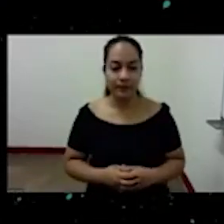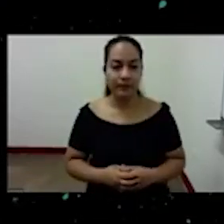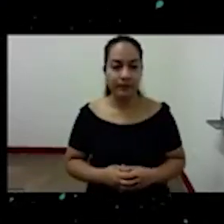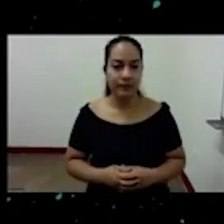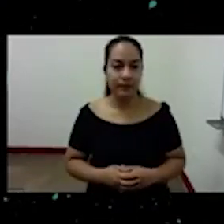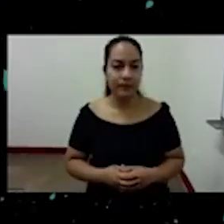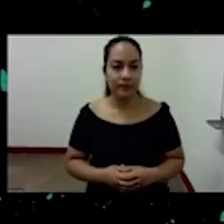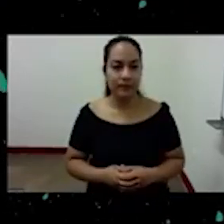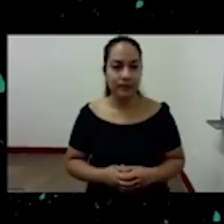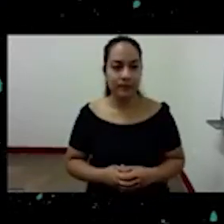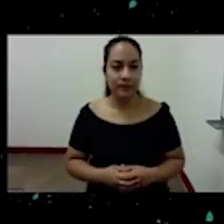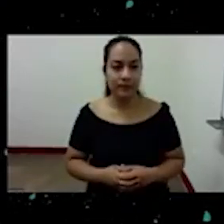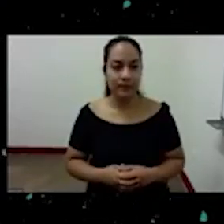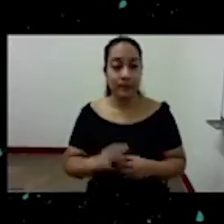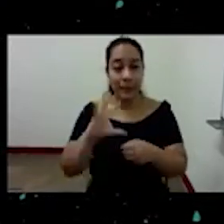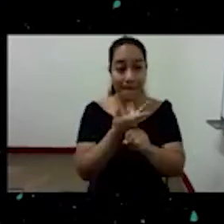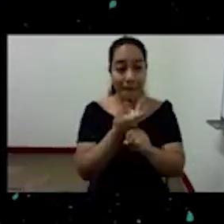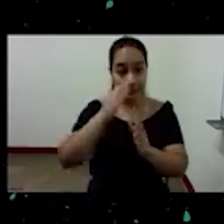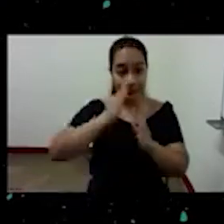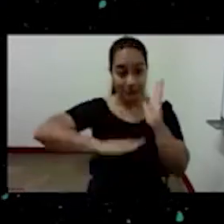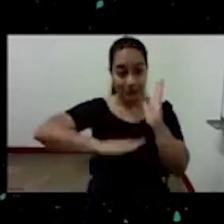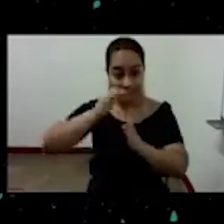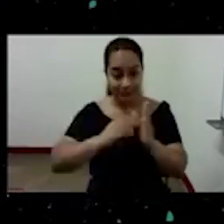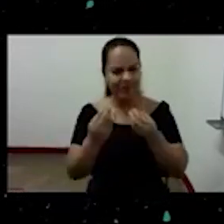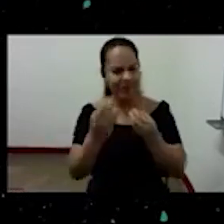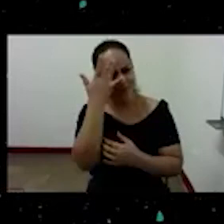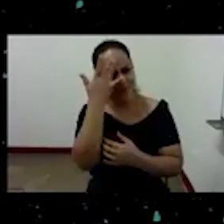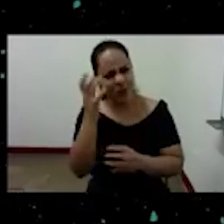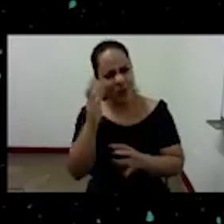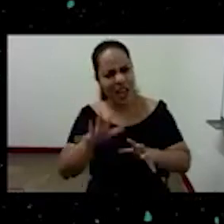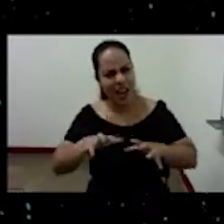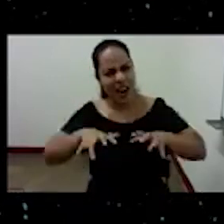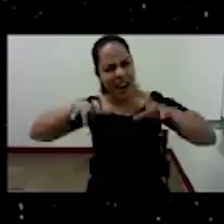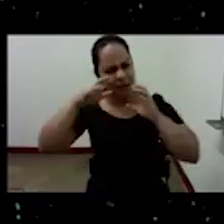Hacer pintura. ¿Por qué pintamos monstruos?